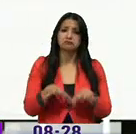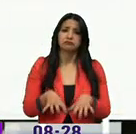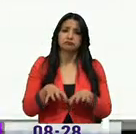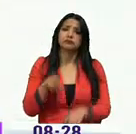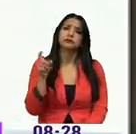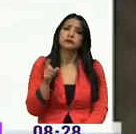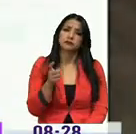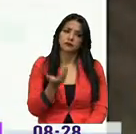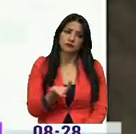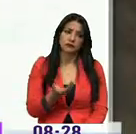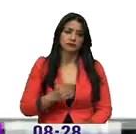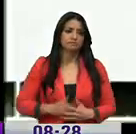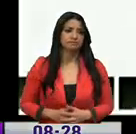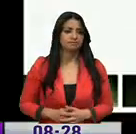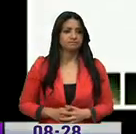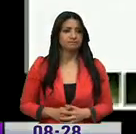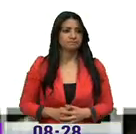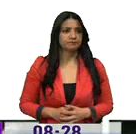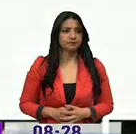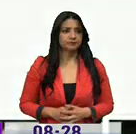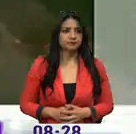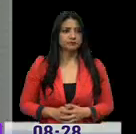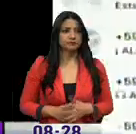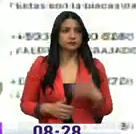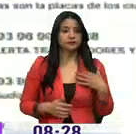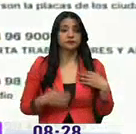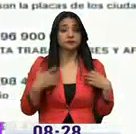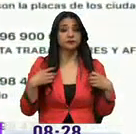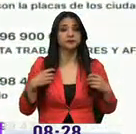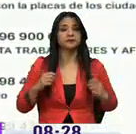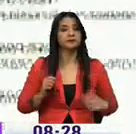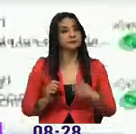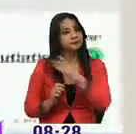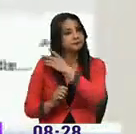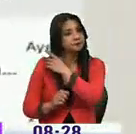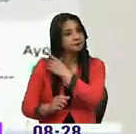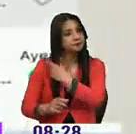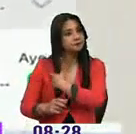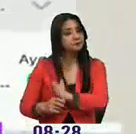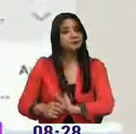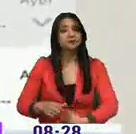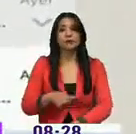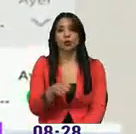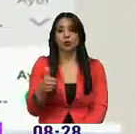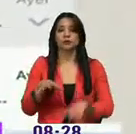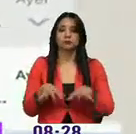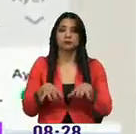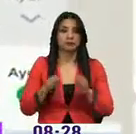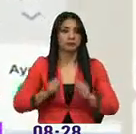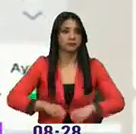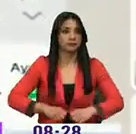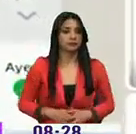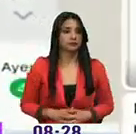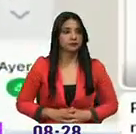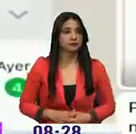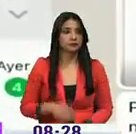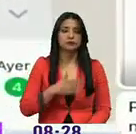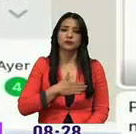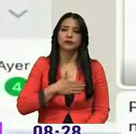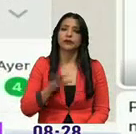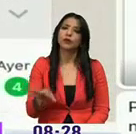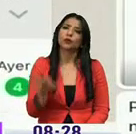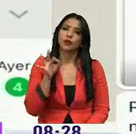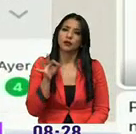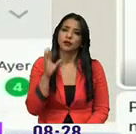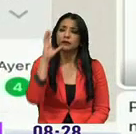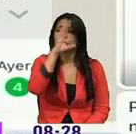hogar. Ali, hay que darle hogar a este peludo. Otro peludo más, miren. Por favor, les suplico, me ayuden a encontrarlo.